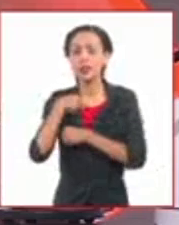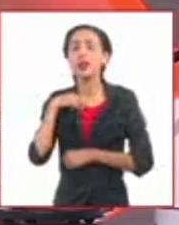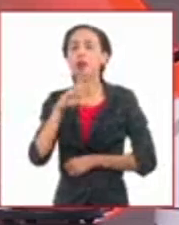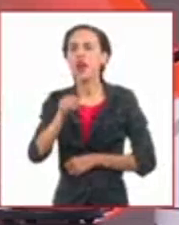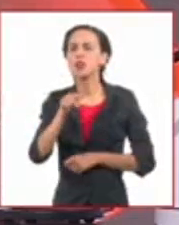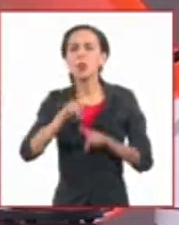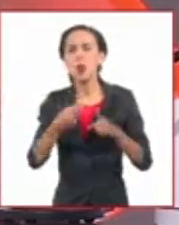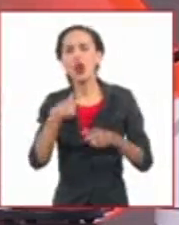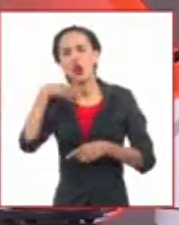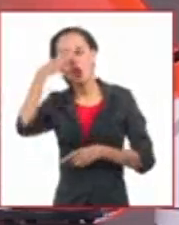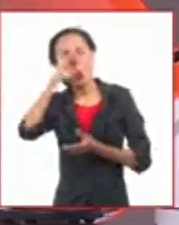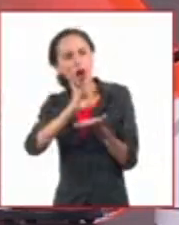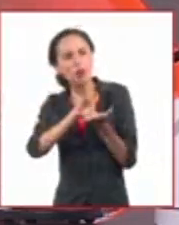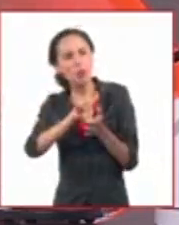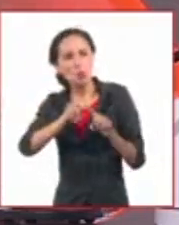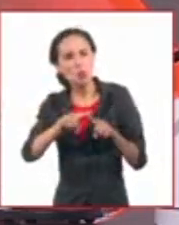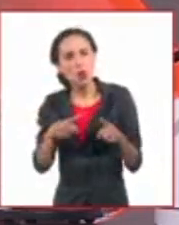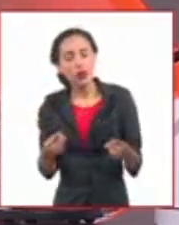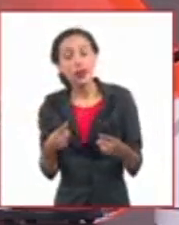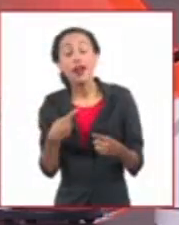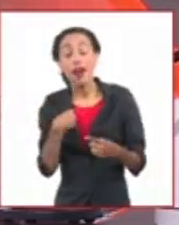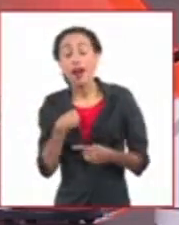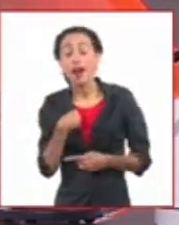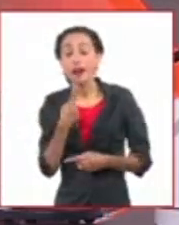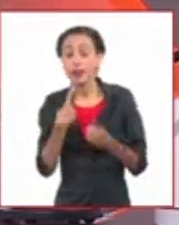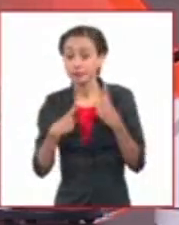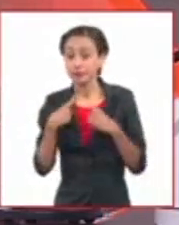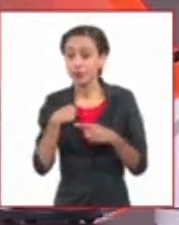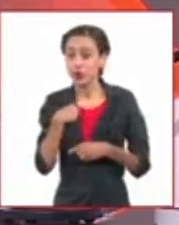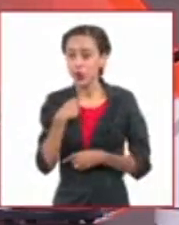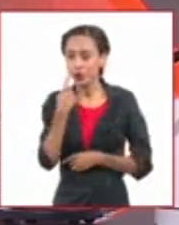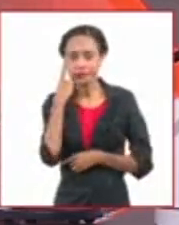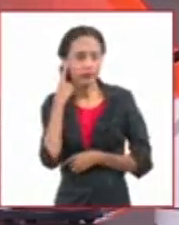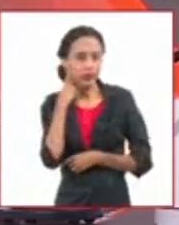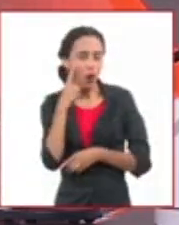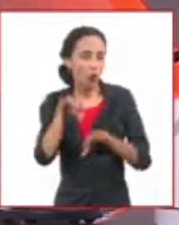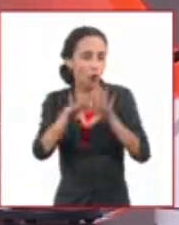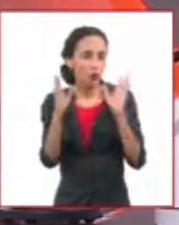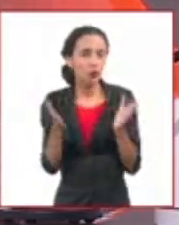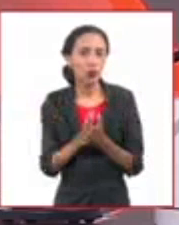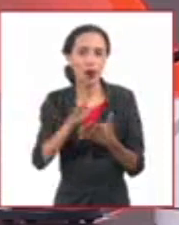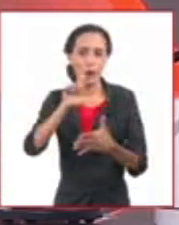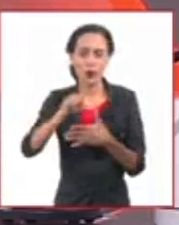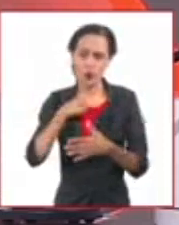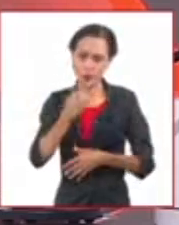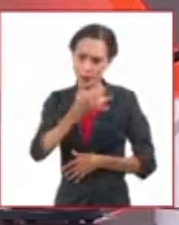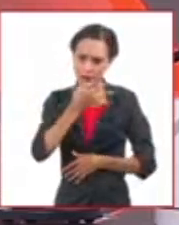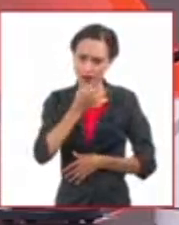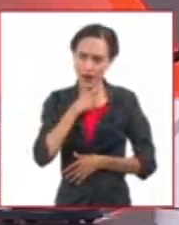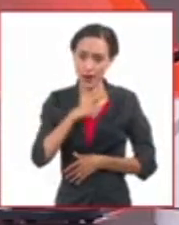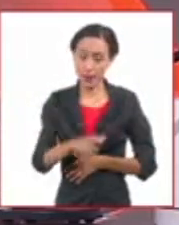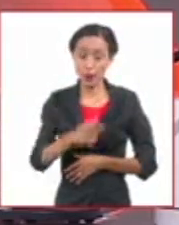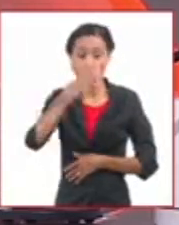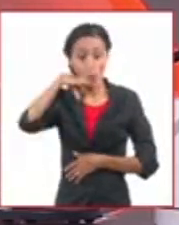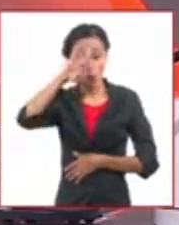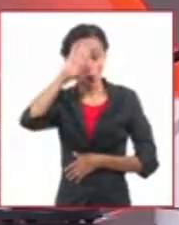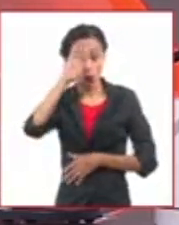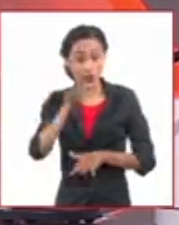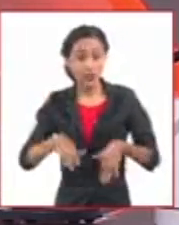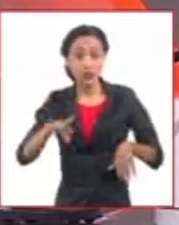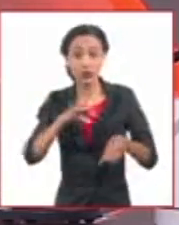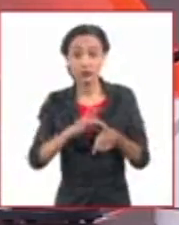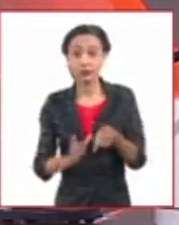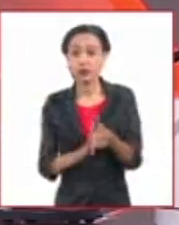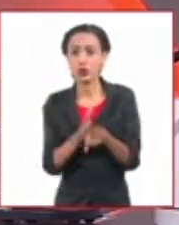como algo indebido es lo que escuchado en toda la región te voy a poner un ejemplo en cuba durante la pandemia no tenían cómo echar a andar las